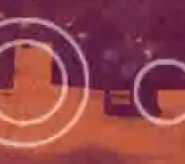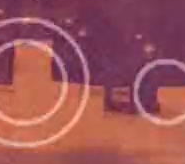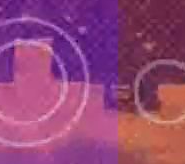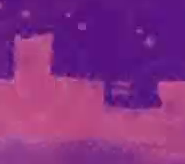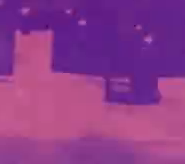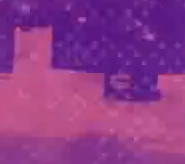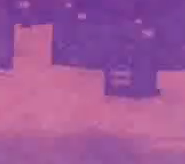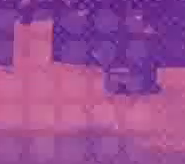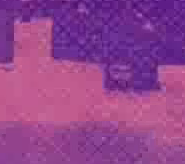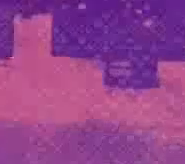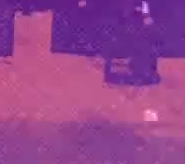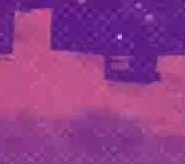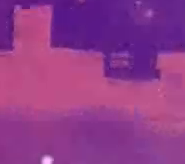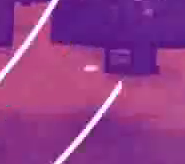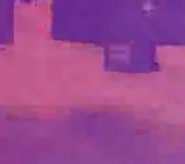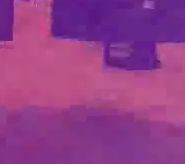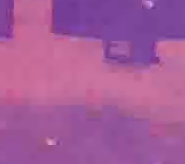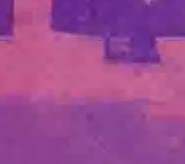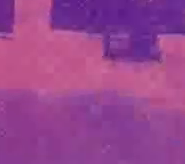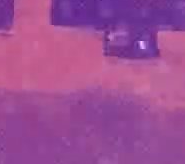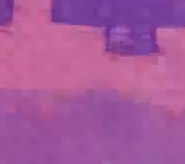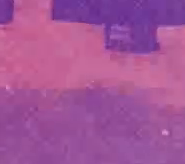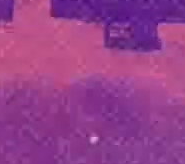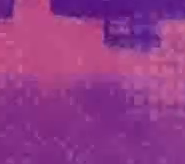De un salto, me hundo en la gravedad.